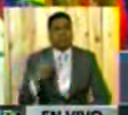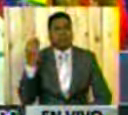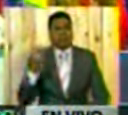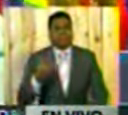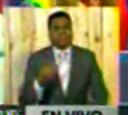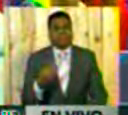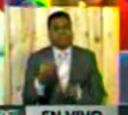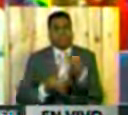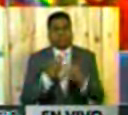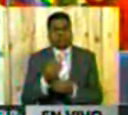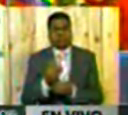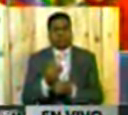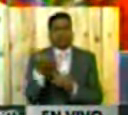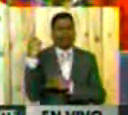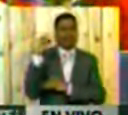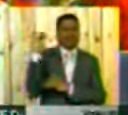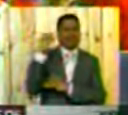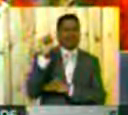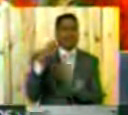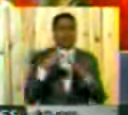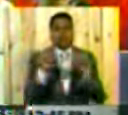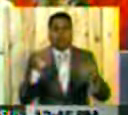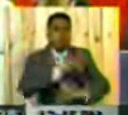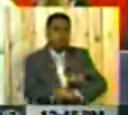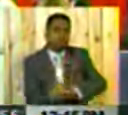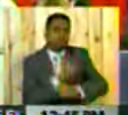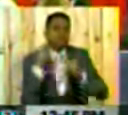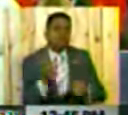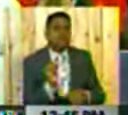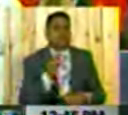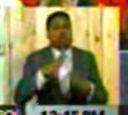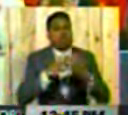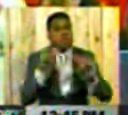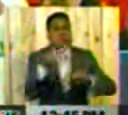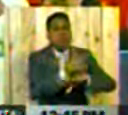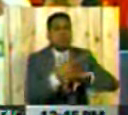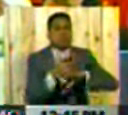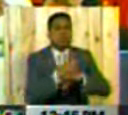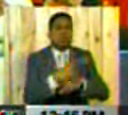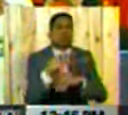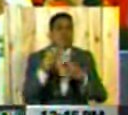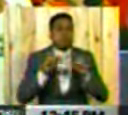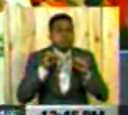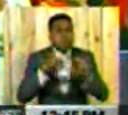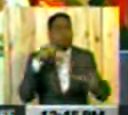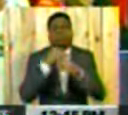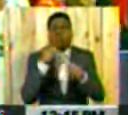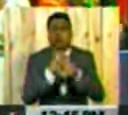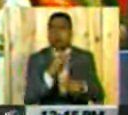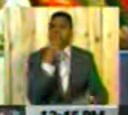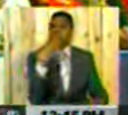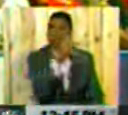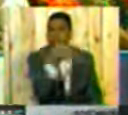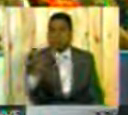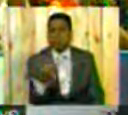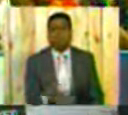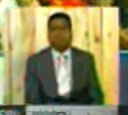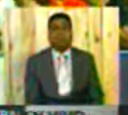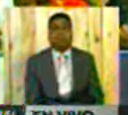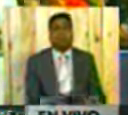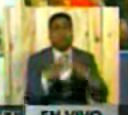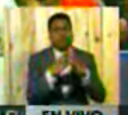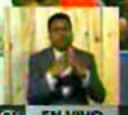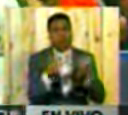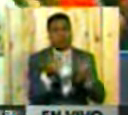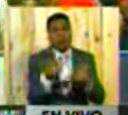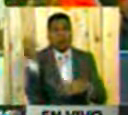de desobediencia del resto de los poderes. Todo el Estado está funcionando sin ningún tipo de problema, todo el Estado está alineado, excepto la Asamblea Nacional,